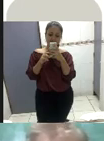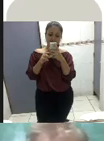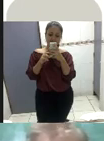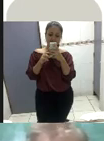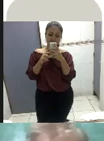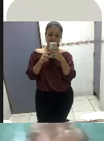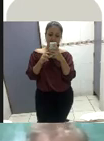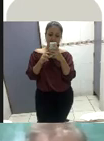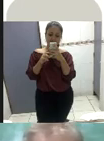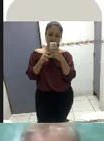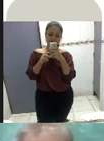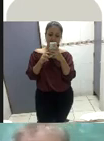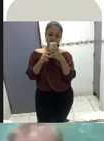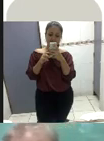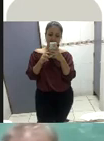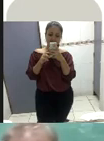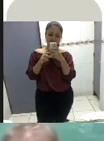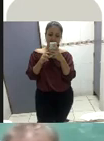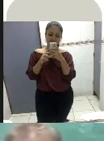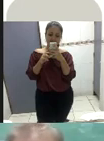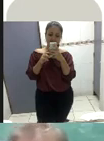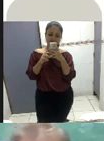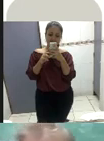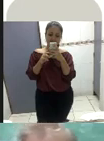is, no se dice there are.